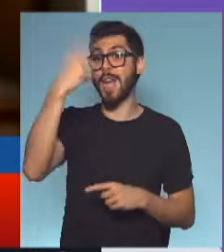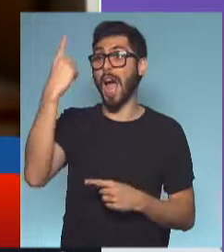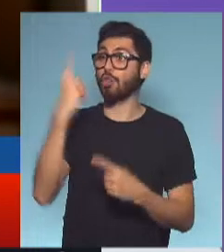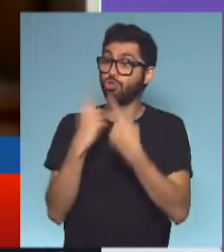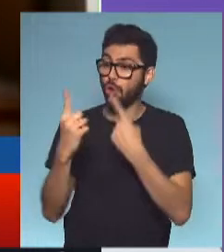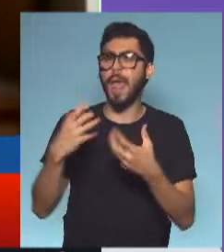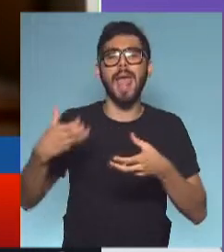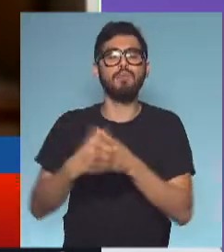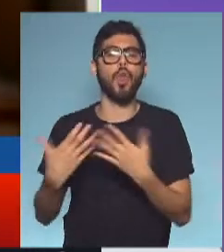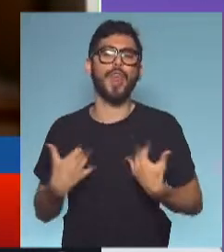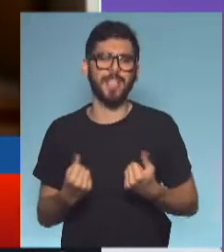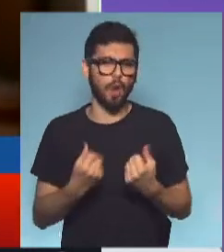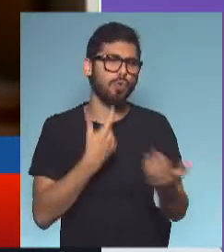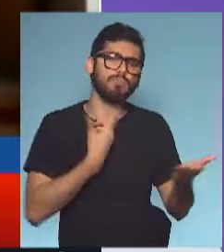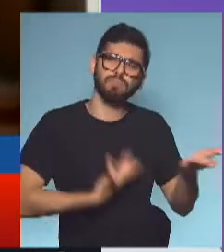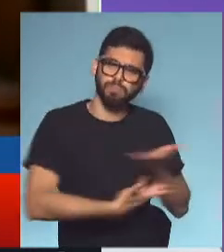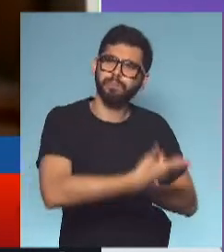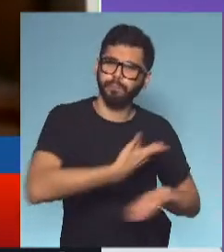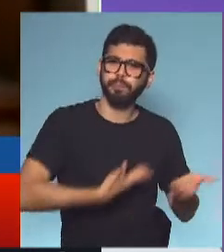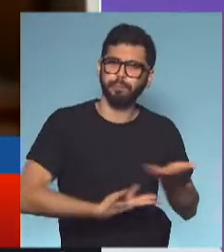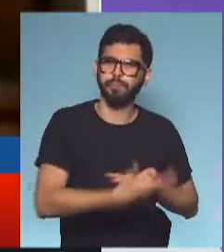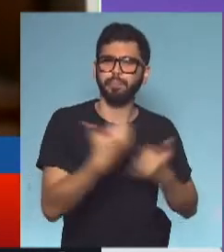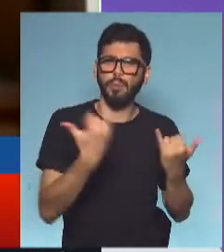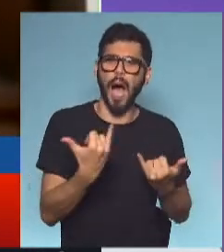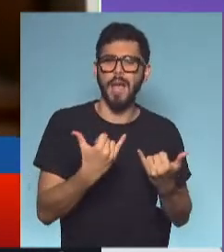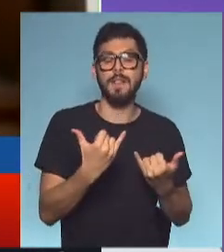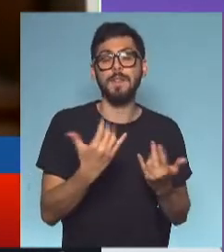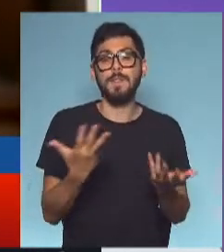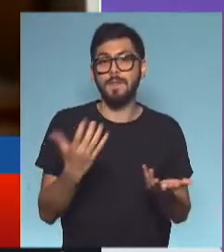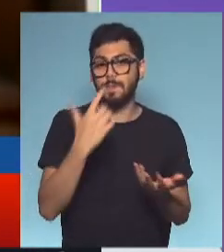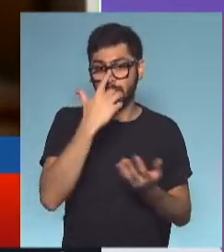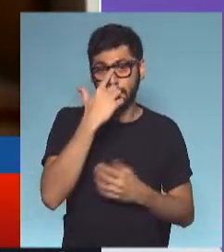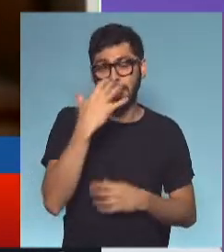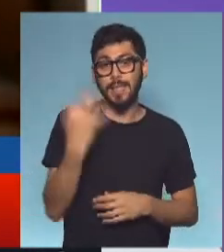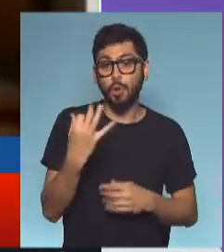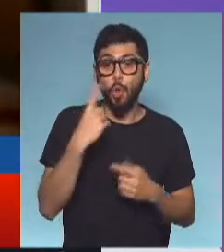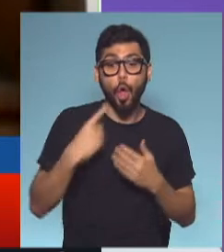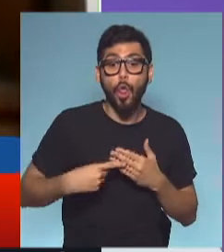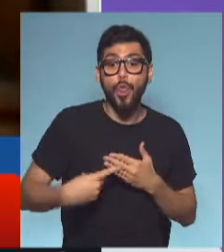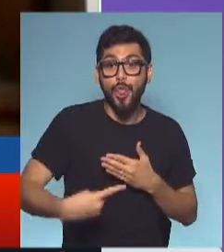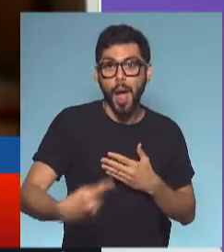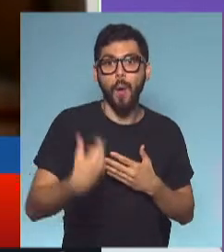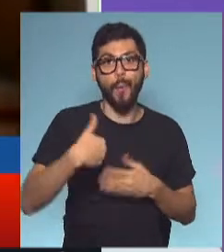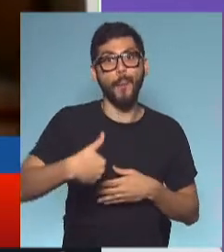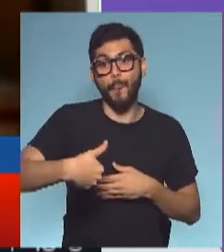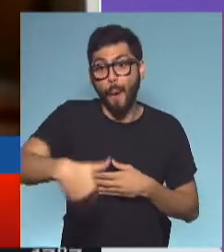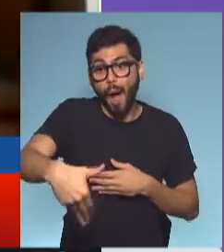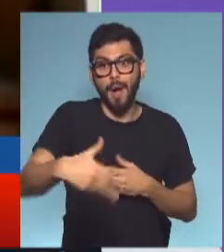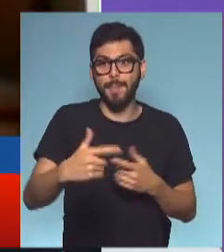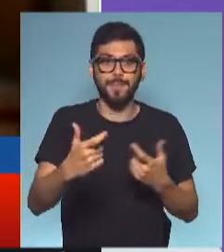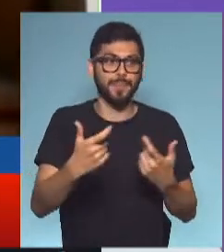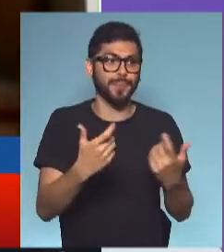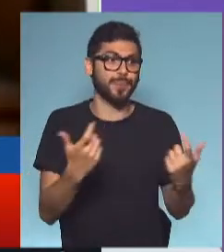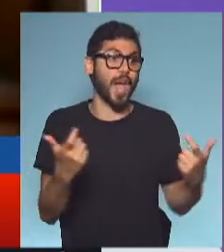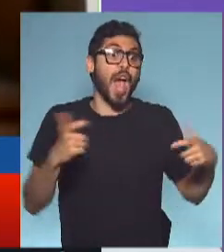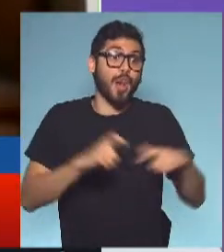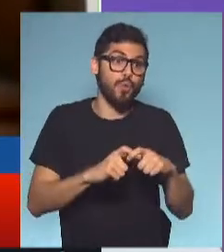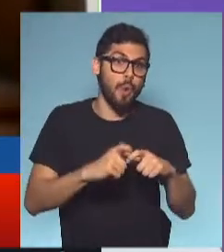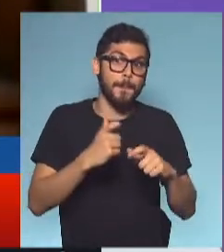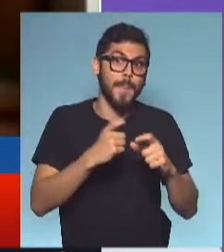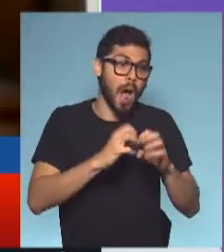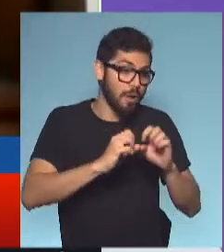salud también vienen cruzando información a todo nivel. Así que seguramente en estos días tendremos alguna reunión para tomar algunas definiciones